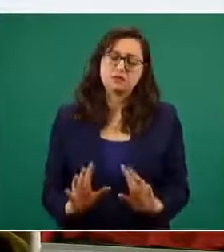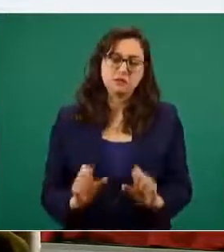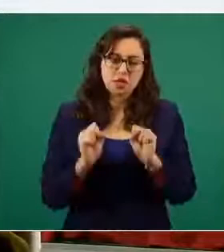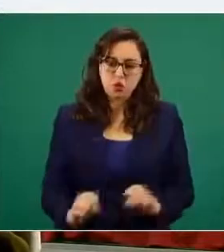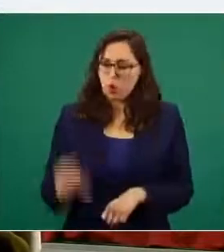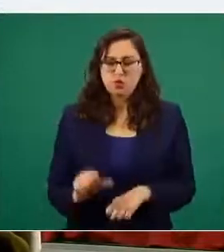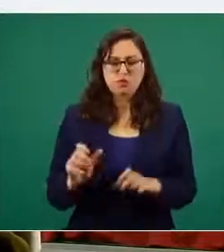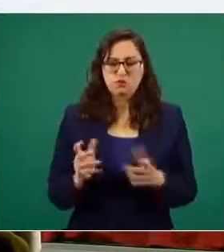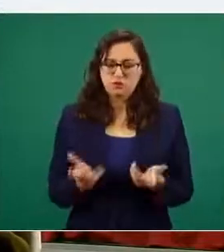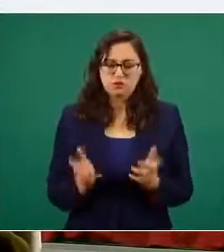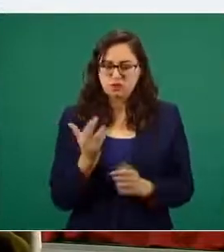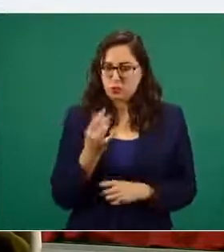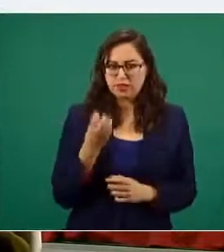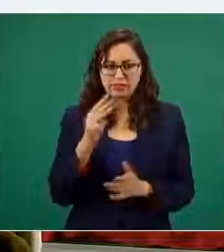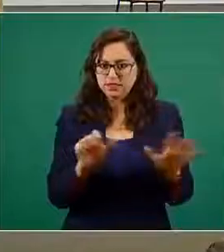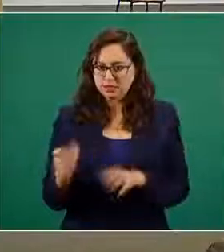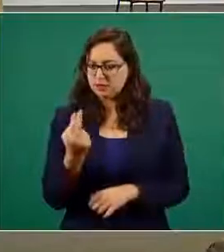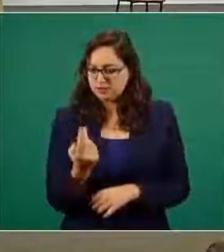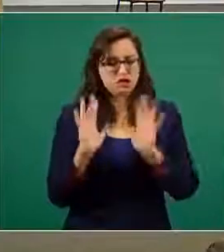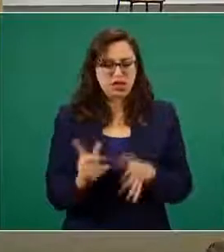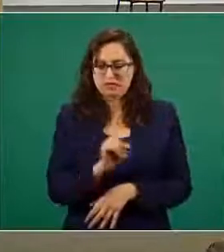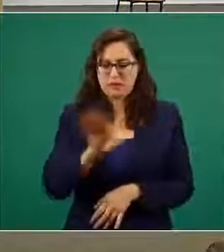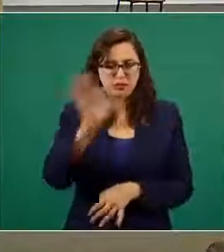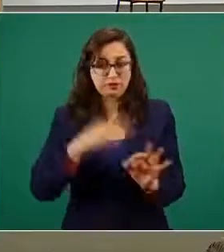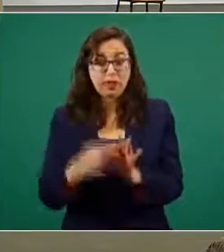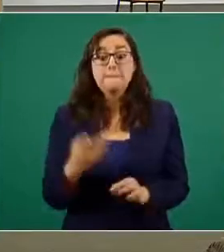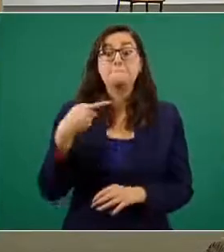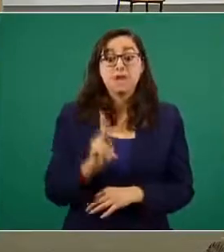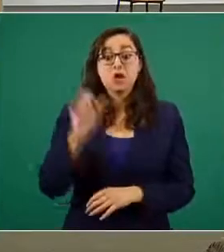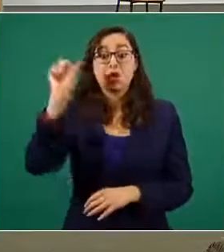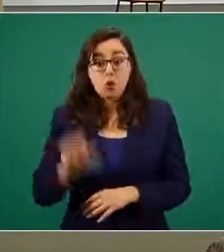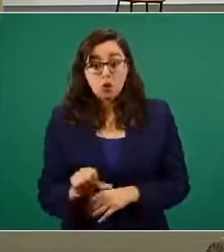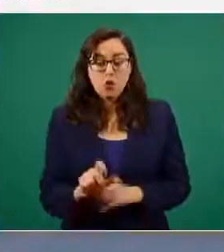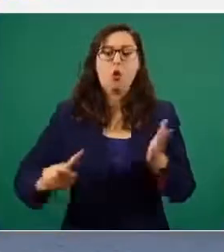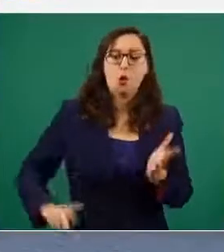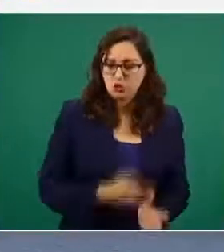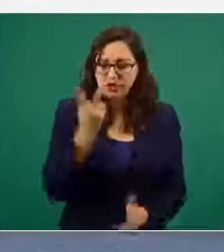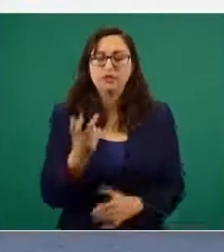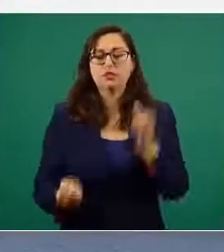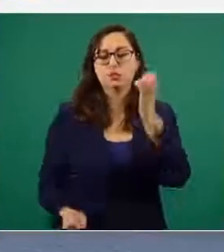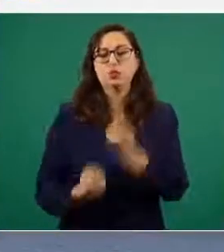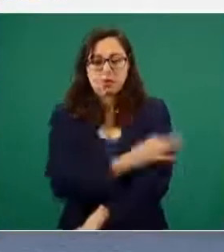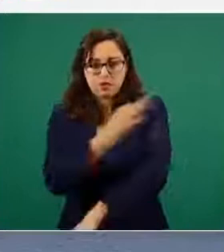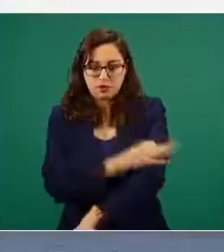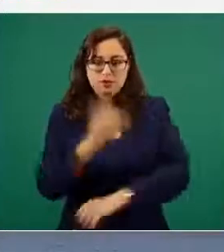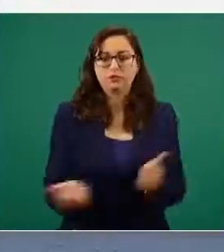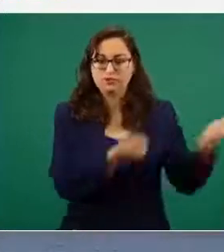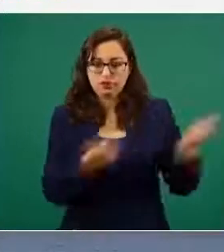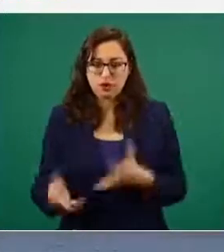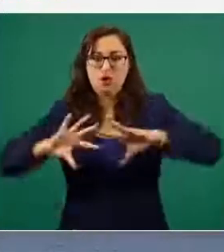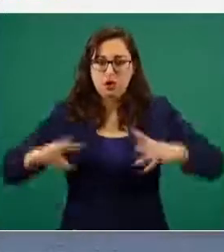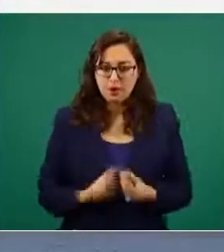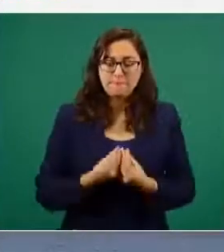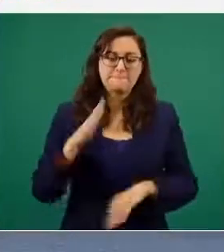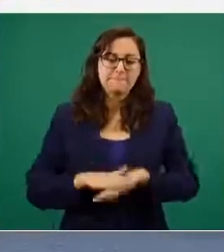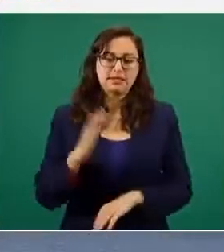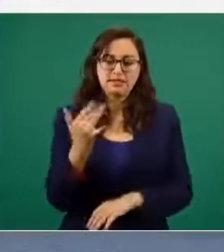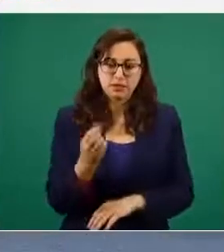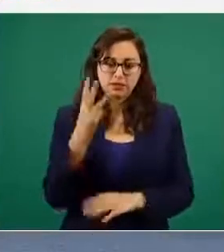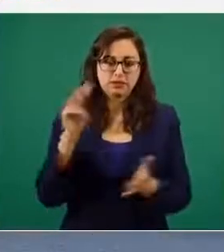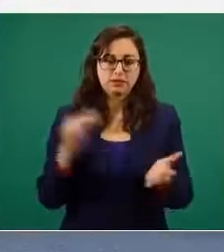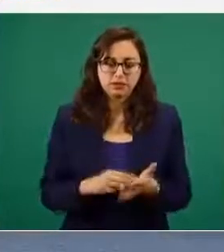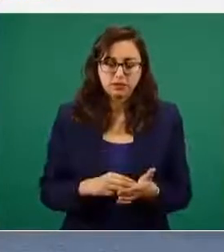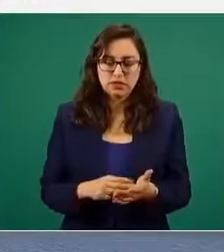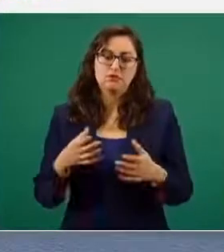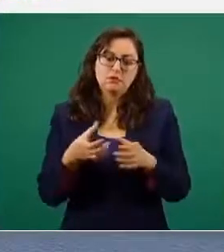100% de estas dosis. Pero llegan nuevas. La siguiente. Hoy 5 de enero, llegan este nuevo embarque de una dotación semejante de 53,000, un poco más de 53,000 dosis, que